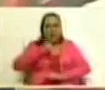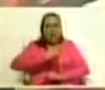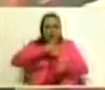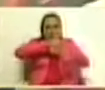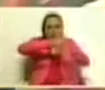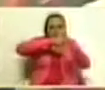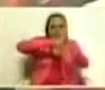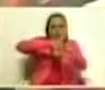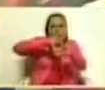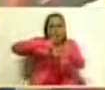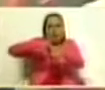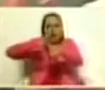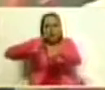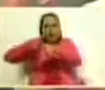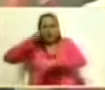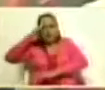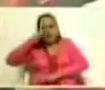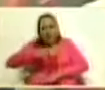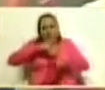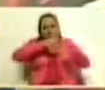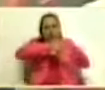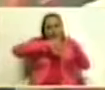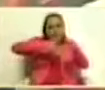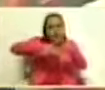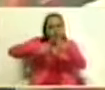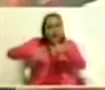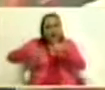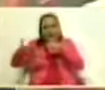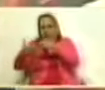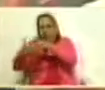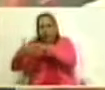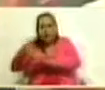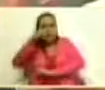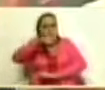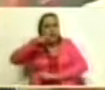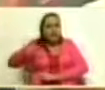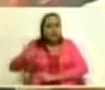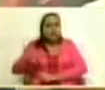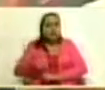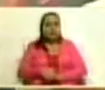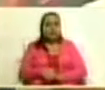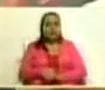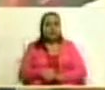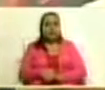masacres que quizás se haya conocido.